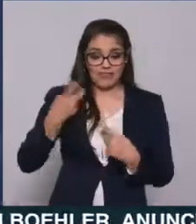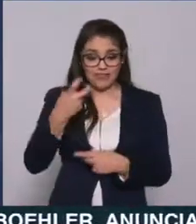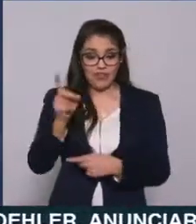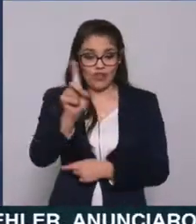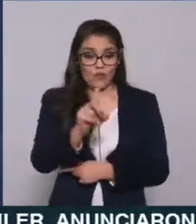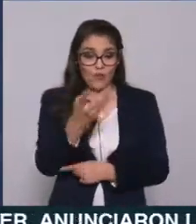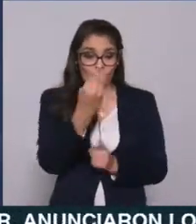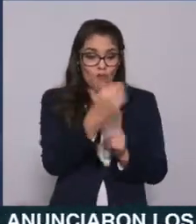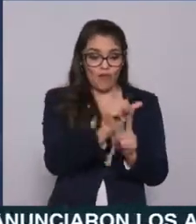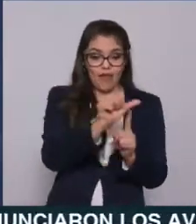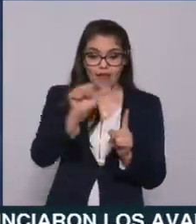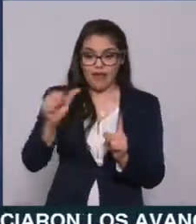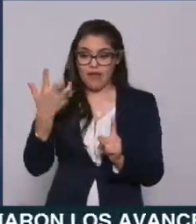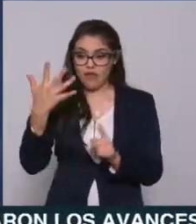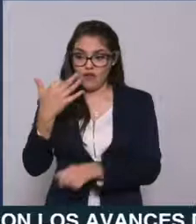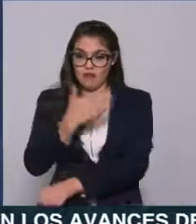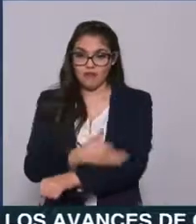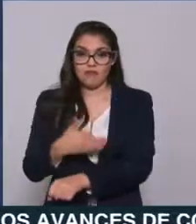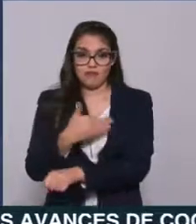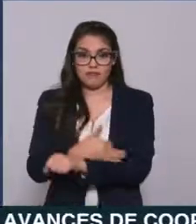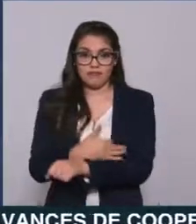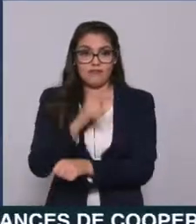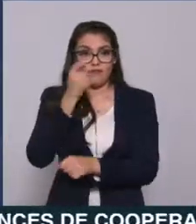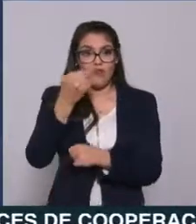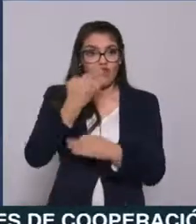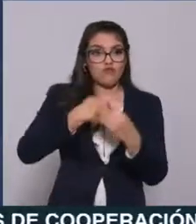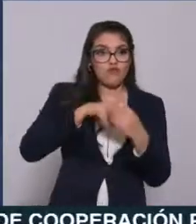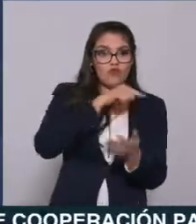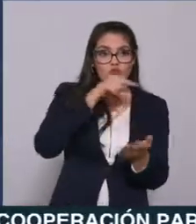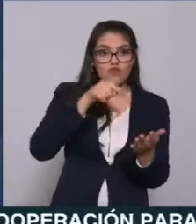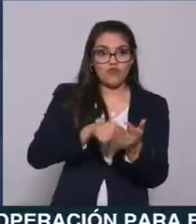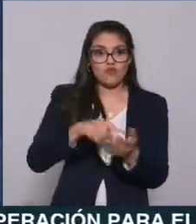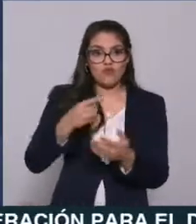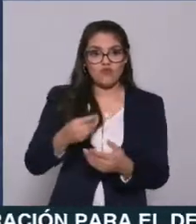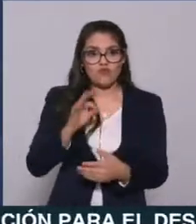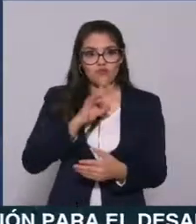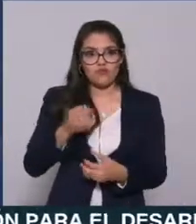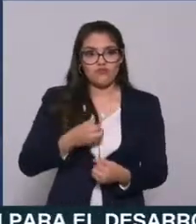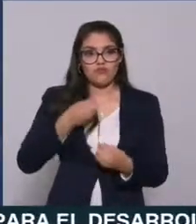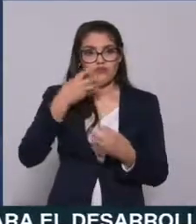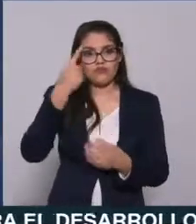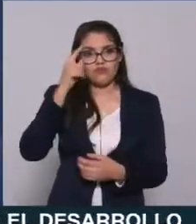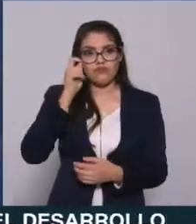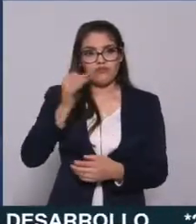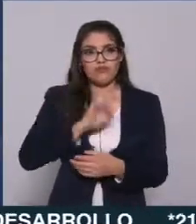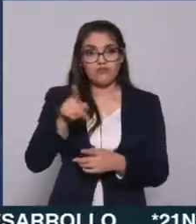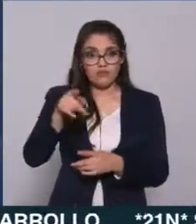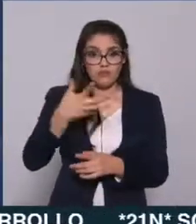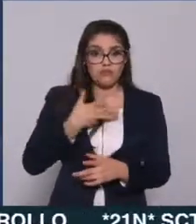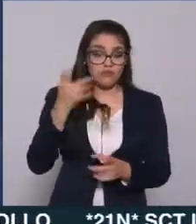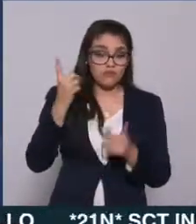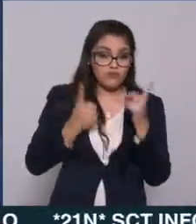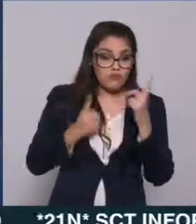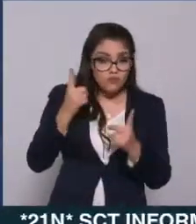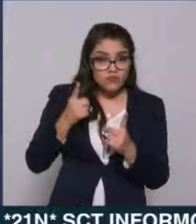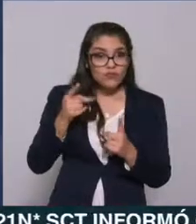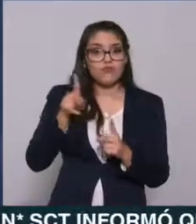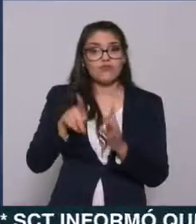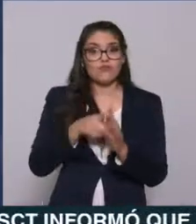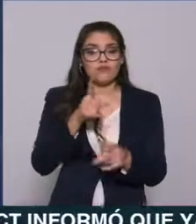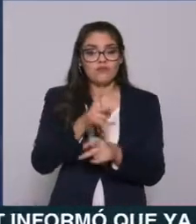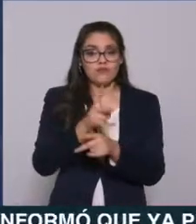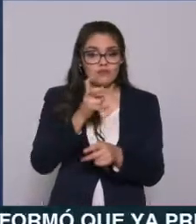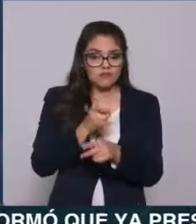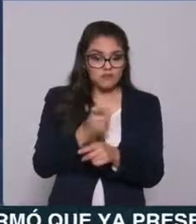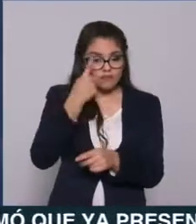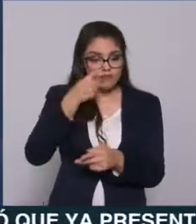domingo de 9 de la mañana y hasta las 5 de la tarde en todos los módulos de expresión que tendremos en la Ciudad de México. Si tienes duda de dónde va a estar, te invitamos a que te metas al sitio